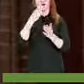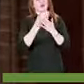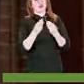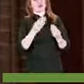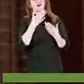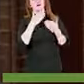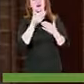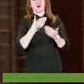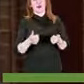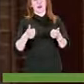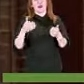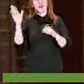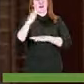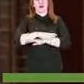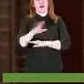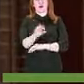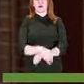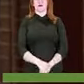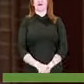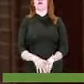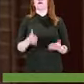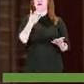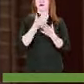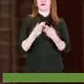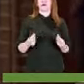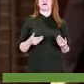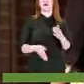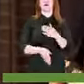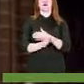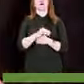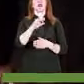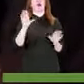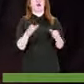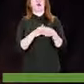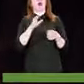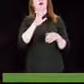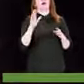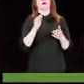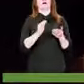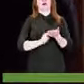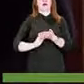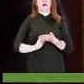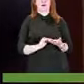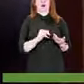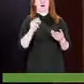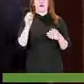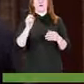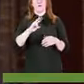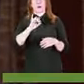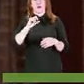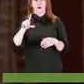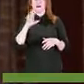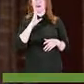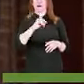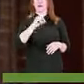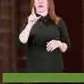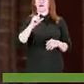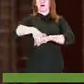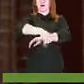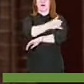todos. Bueno, muchas gracias. Vamos a continuar con la unidad de mantenimiento vial UMB, liderada por el arquitecto